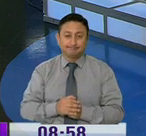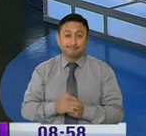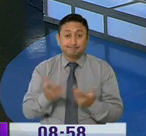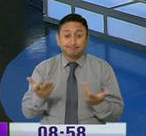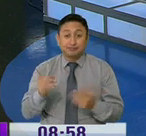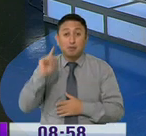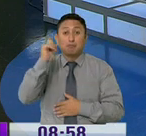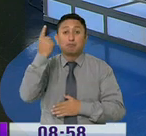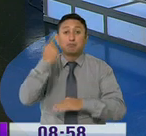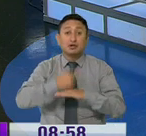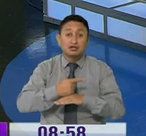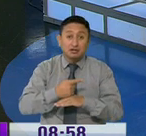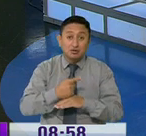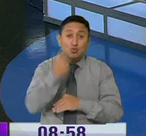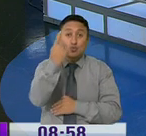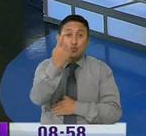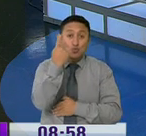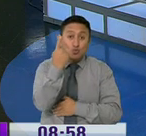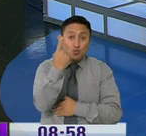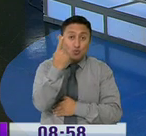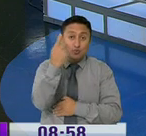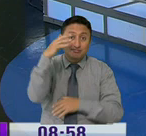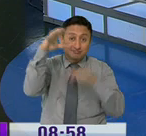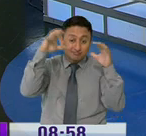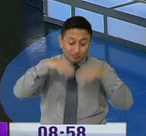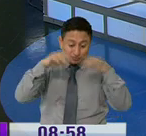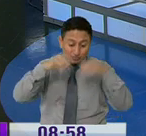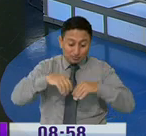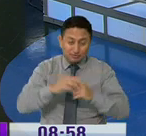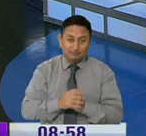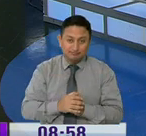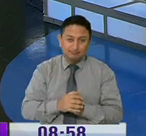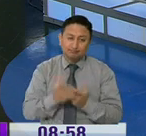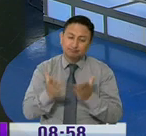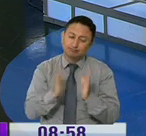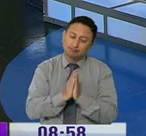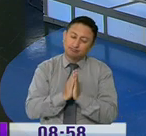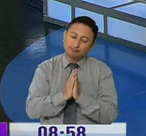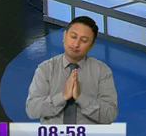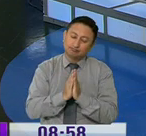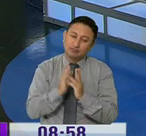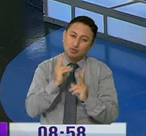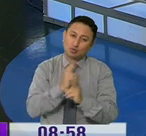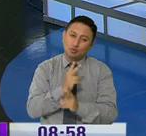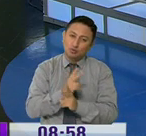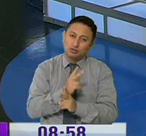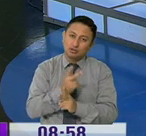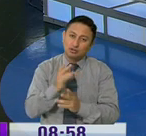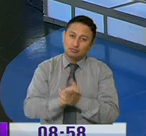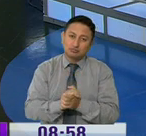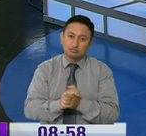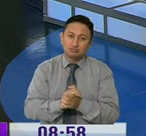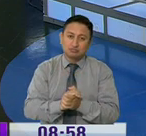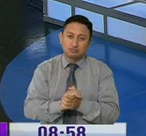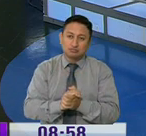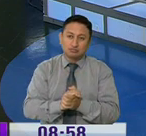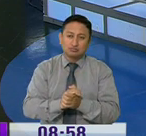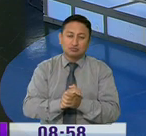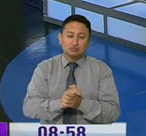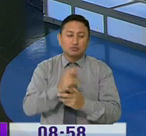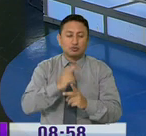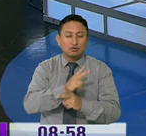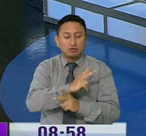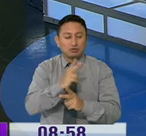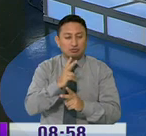comenzamos un día de lluvia, un día de invierno y hay cuántos accidentes de tránsito. Por eso hay que ser conscientes, responsables de nuestras